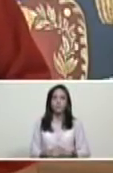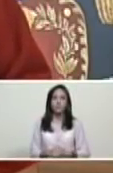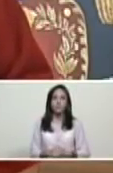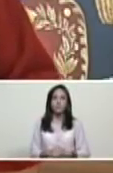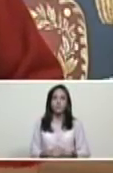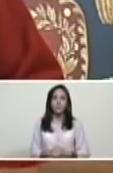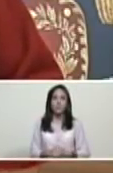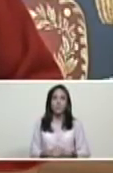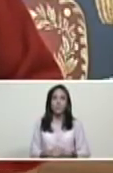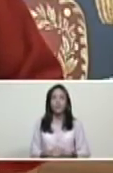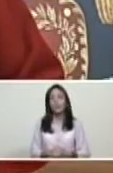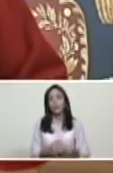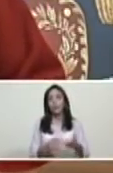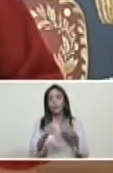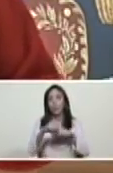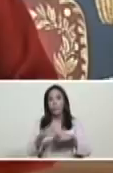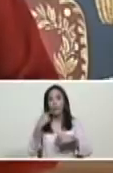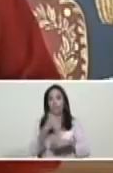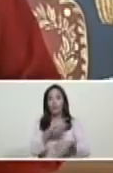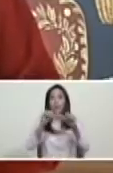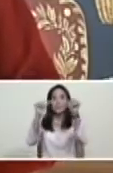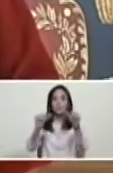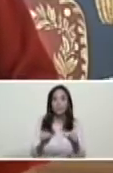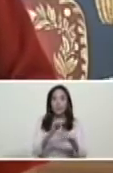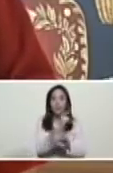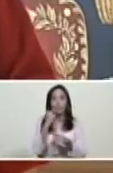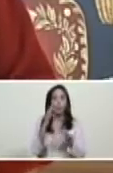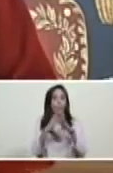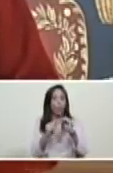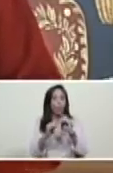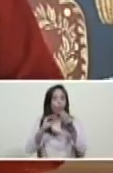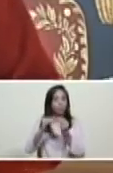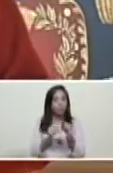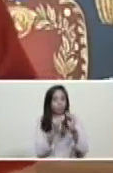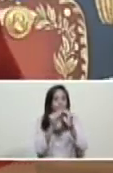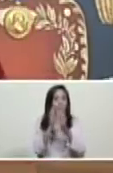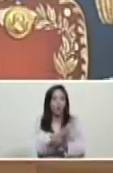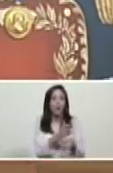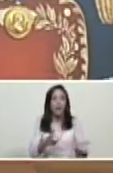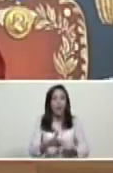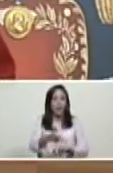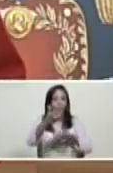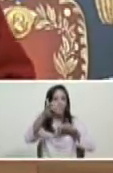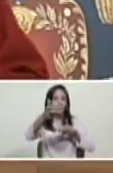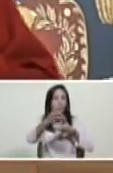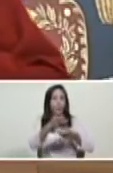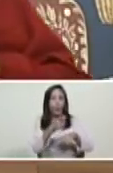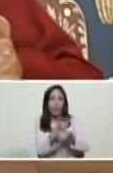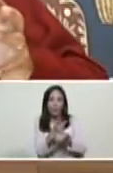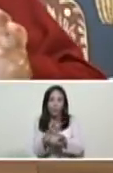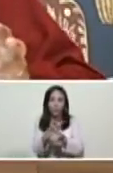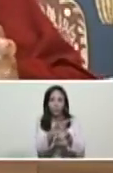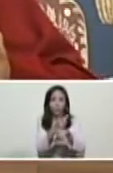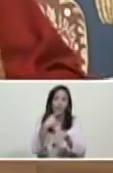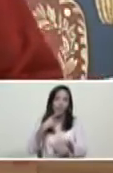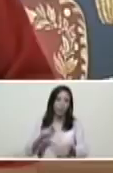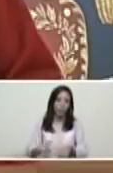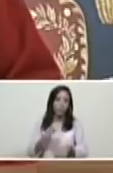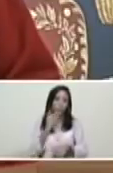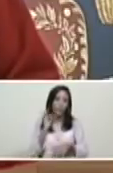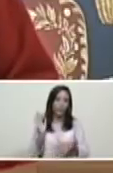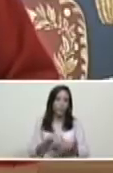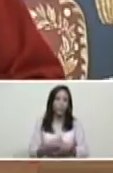tiene que ver con el mantenimiento de nuestro sistema de armas de origen ruso, ¿no? Y bueno, para seguir